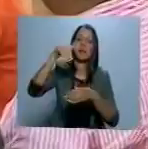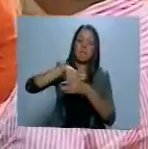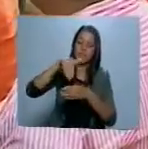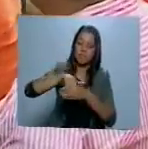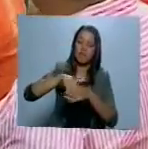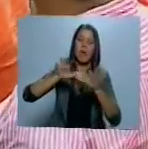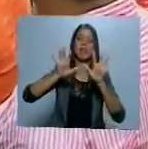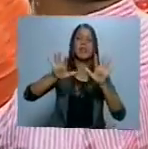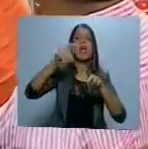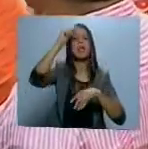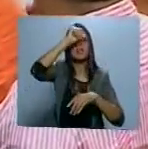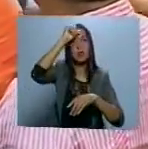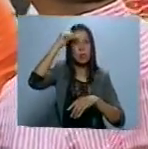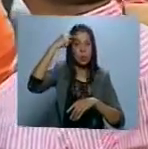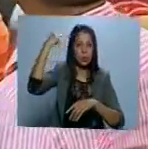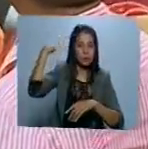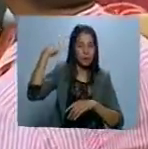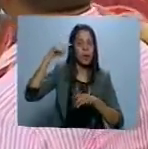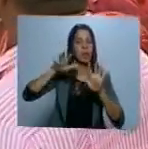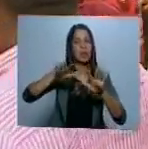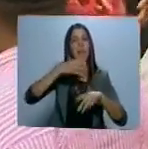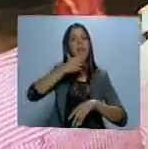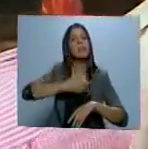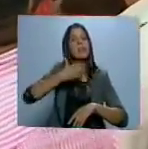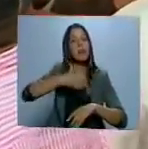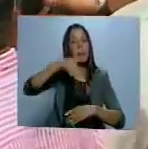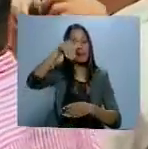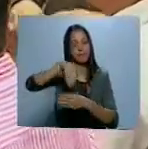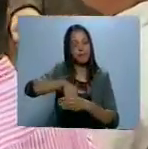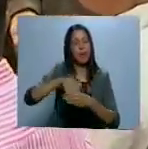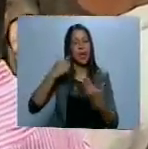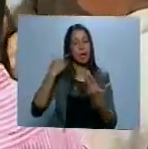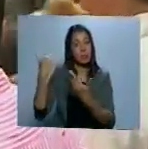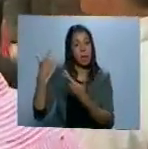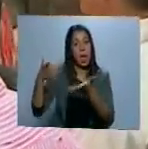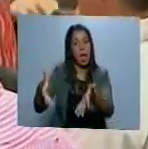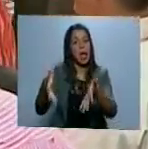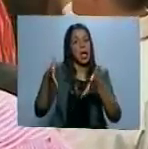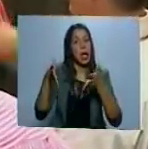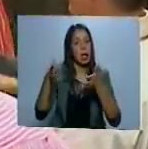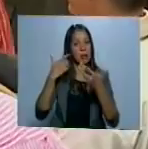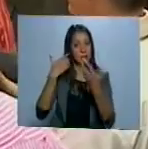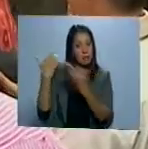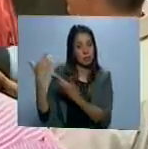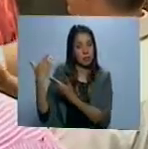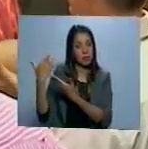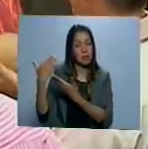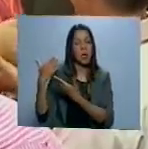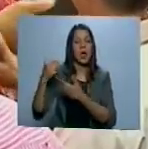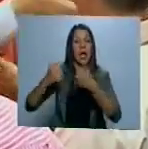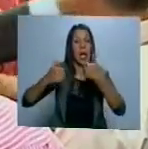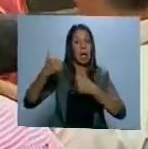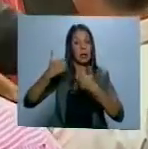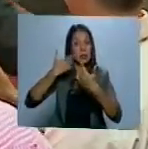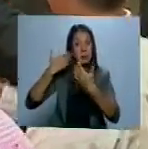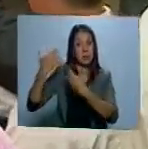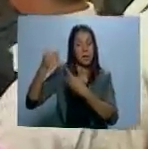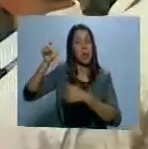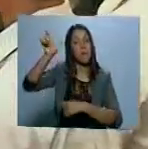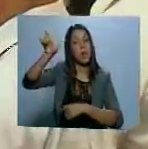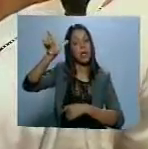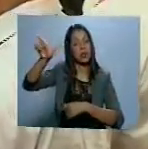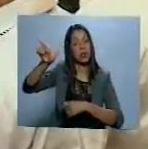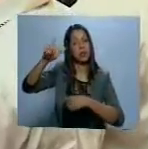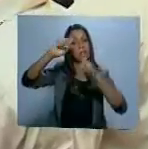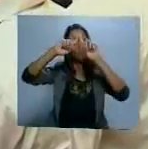en los comicios municipales y de gobernador del estado Zulia, donde el candidato de las Fuerzas Revolucionarias